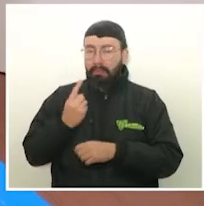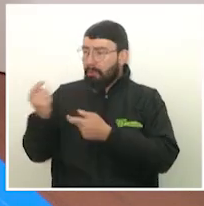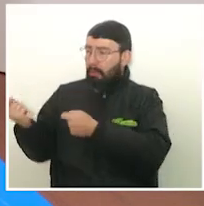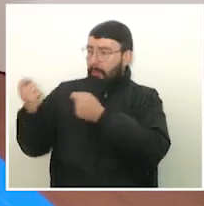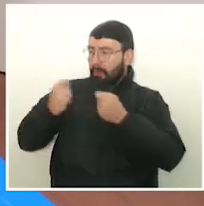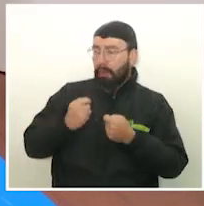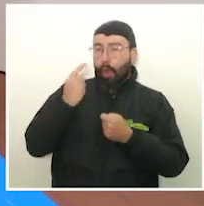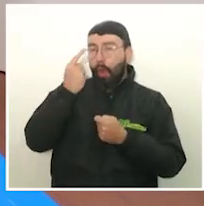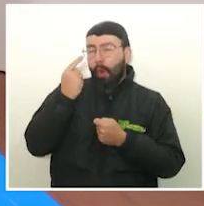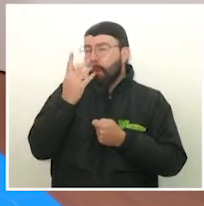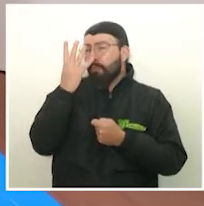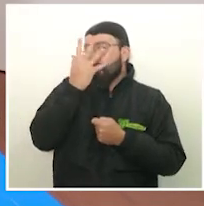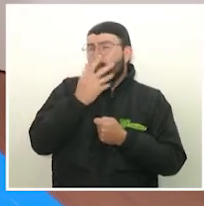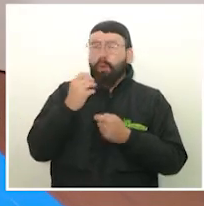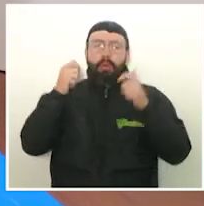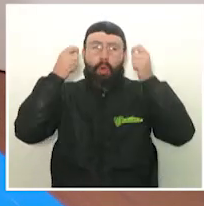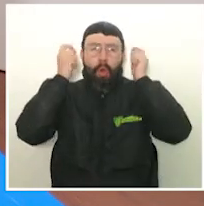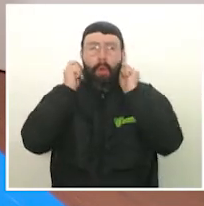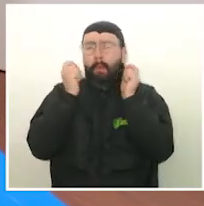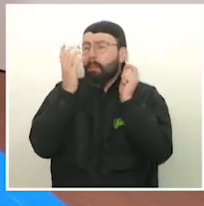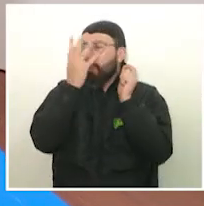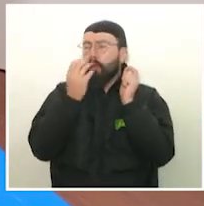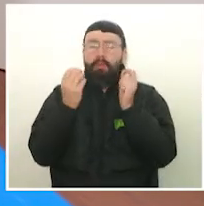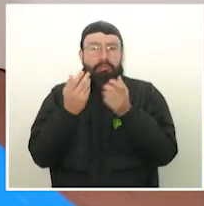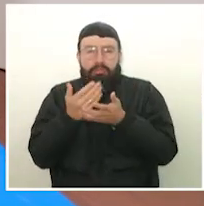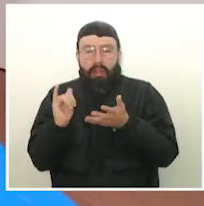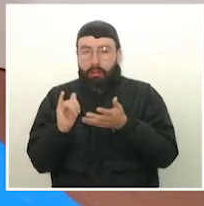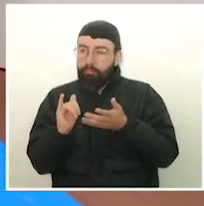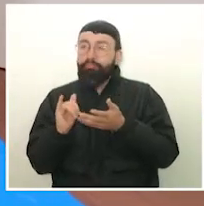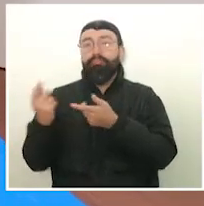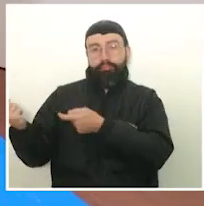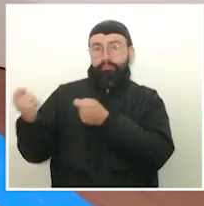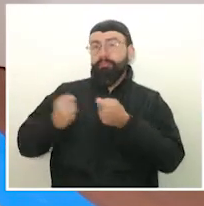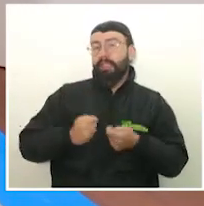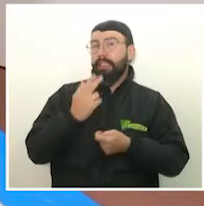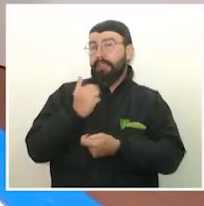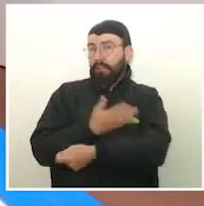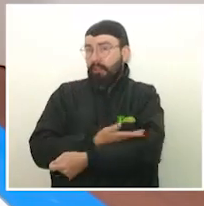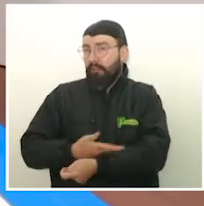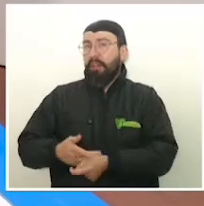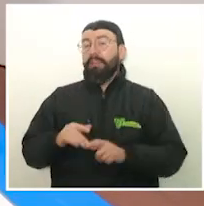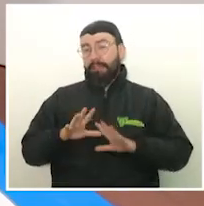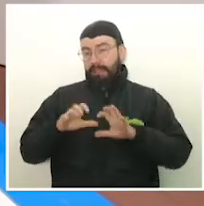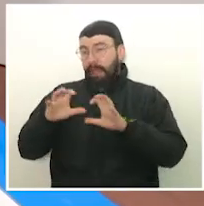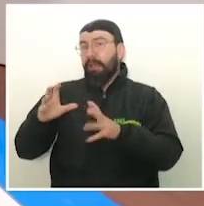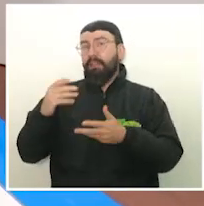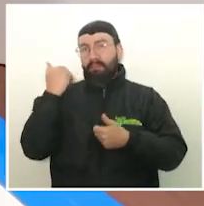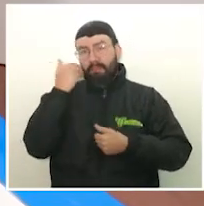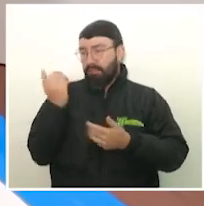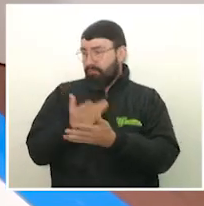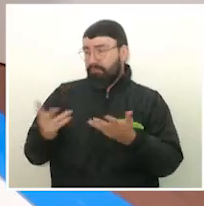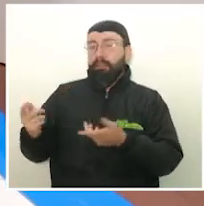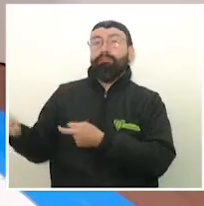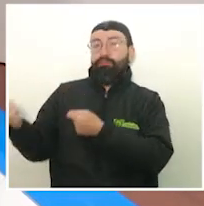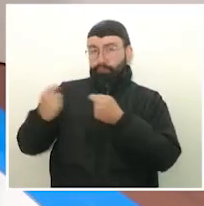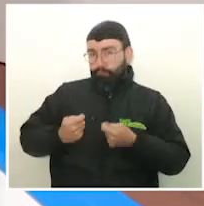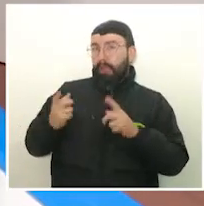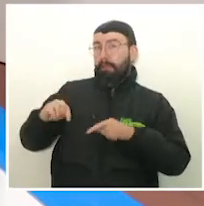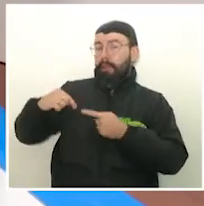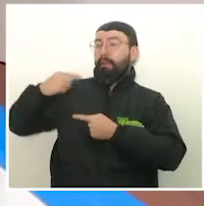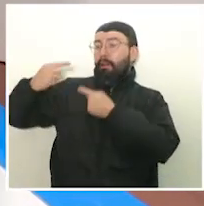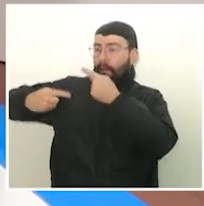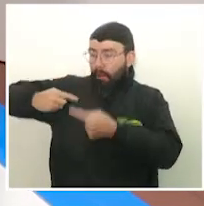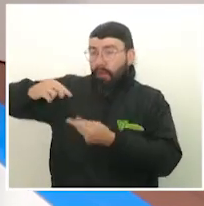boquita y orejas. La herencia también es diabetes, lupus, hipertensión y cáncer y todas las enfermedades. Yo puedo tener